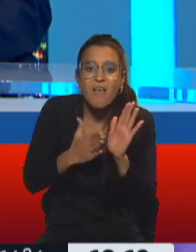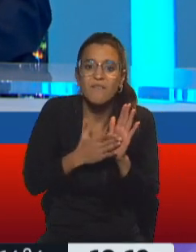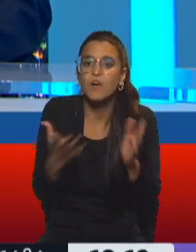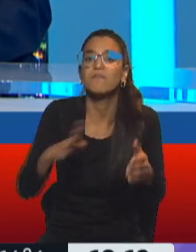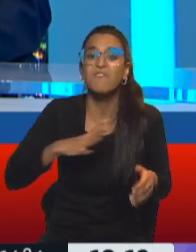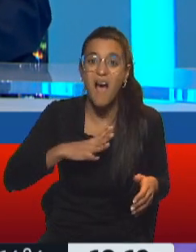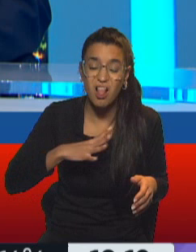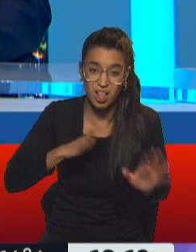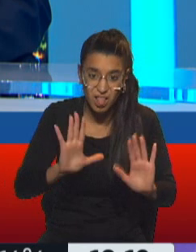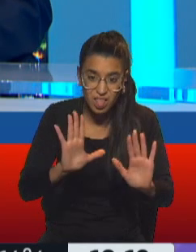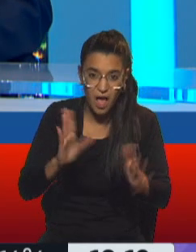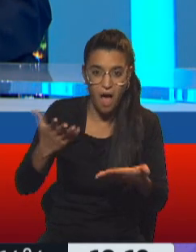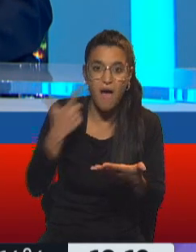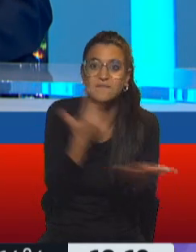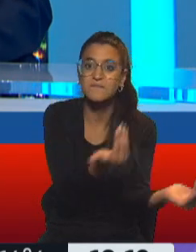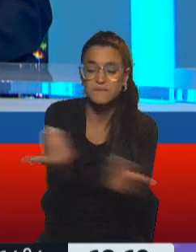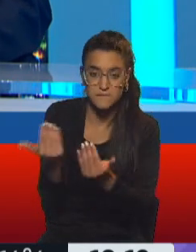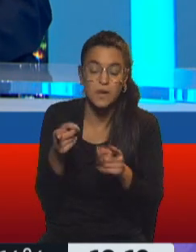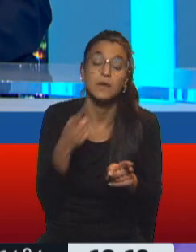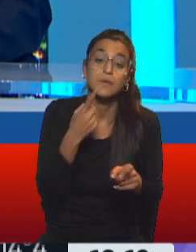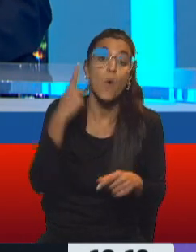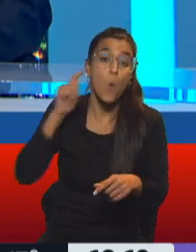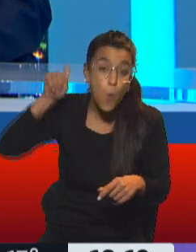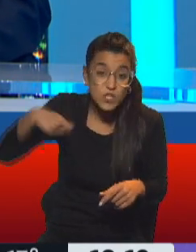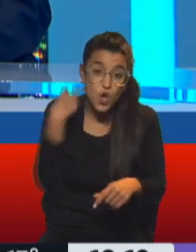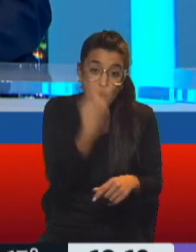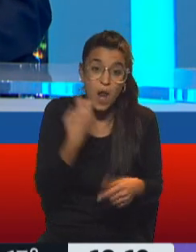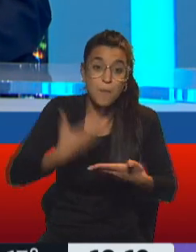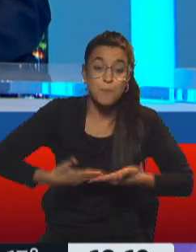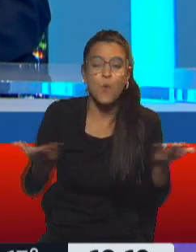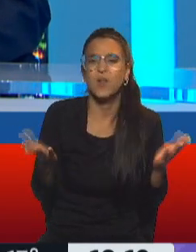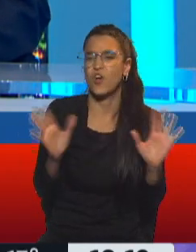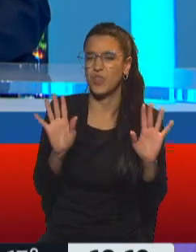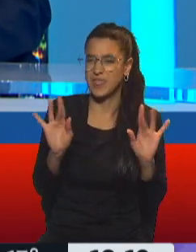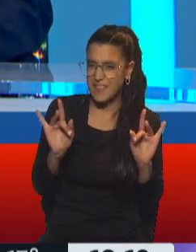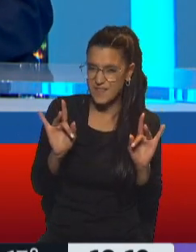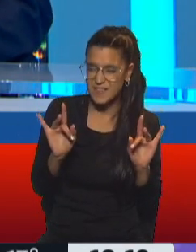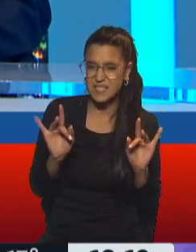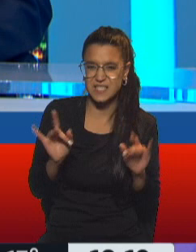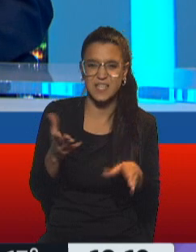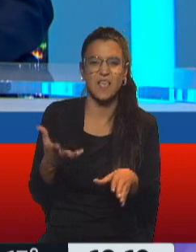se ha terminado de producir. Ese juicio oral y público difícilmente se realice